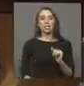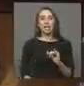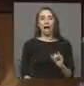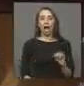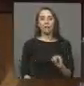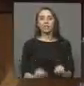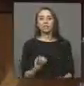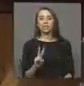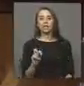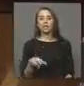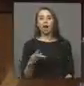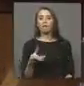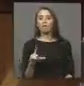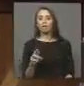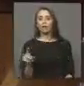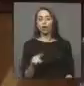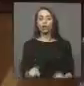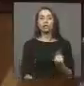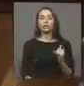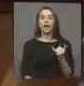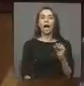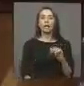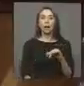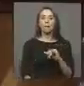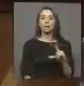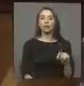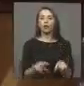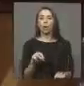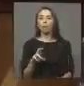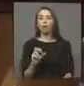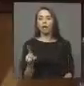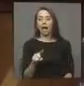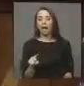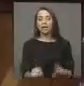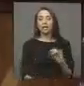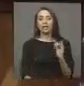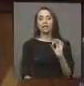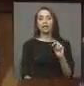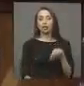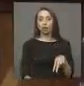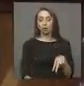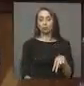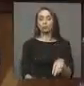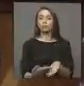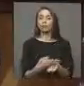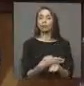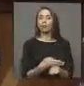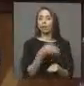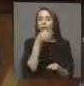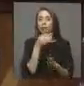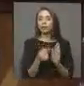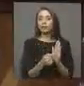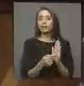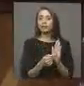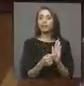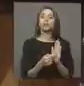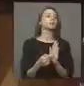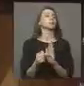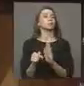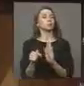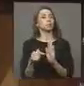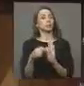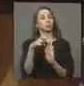Flores, Enrique Jaramillo, Juan Morano y Ricardo Rincón. Antes de referirme al tratamiento que fue objeto